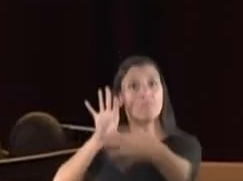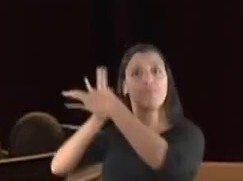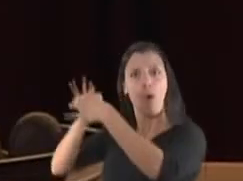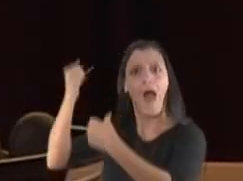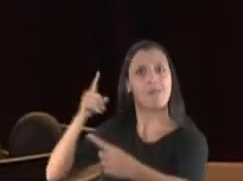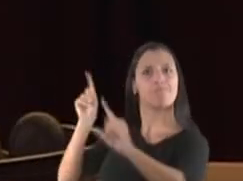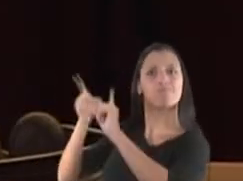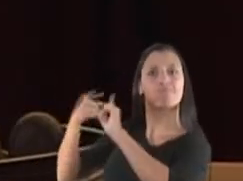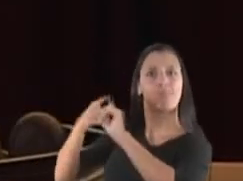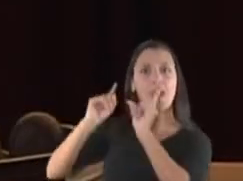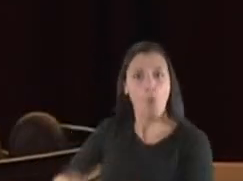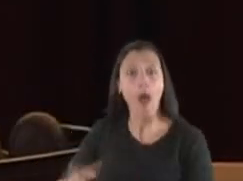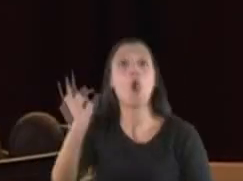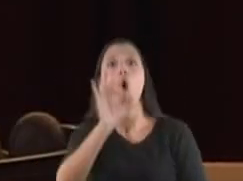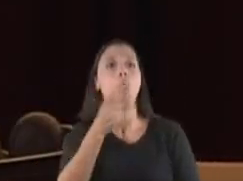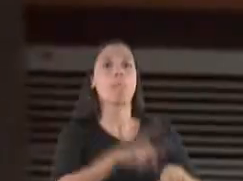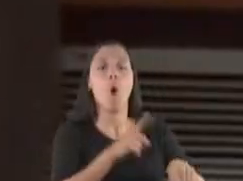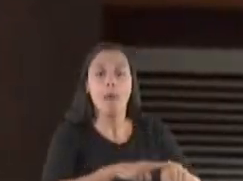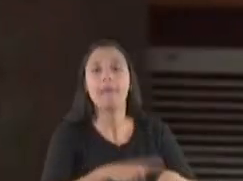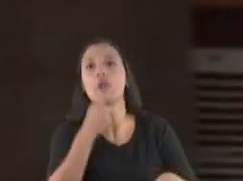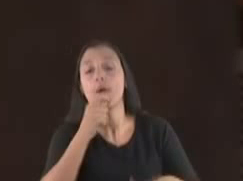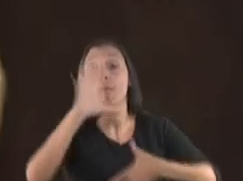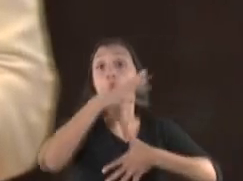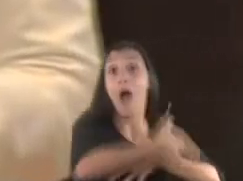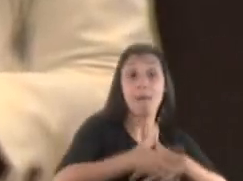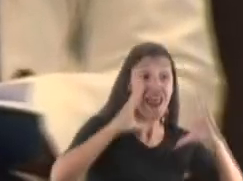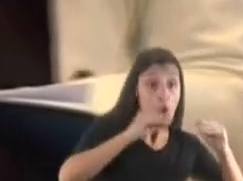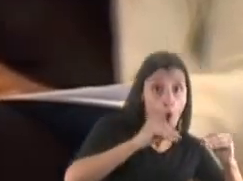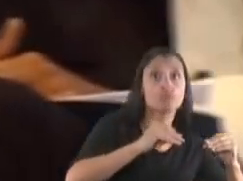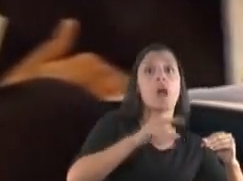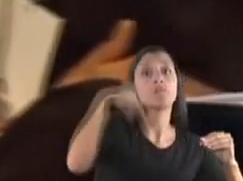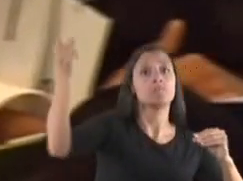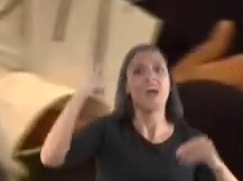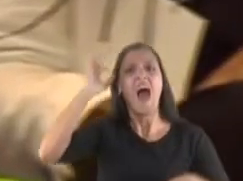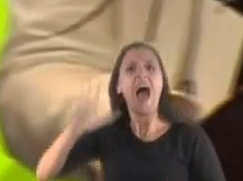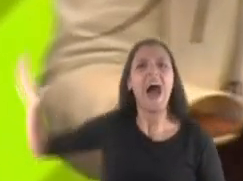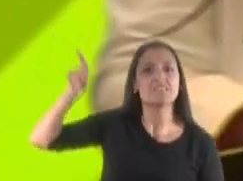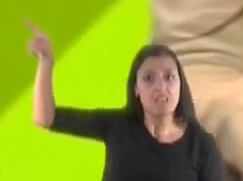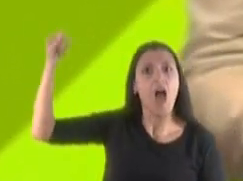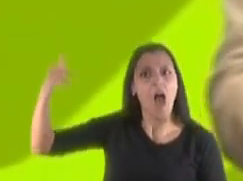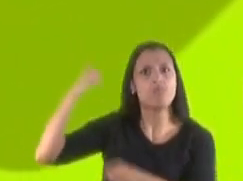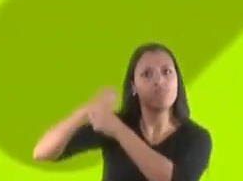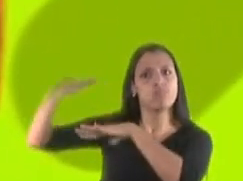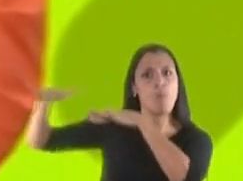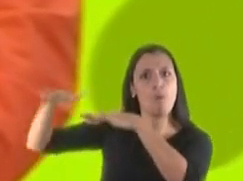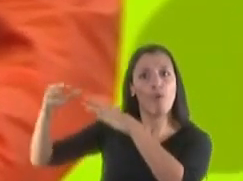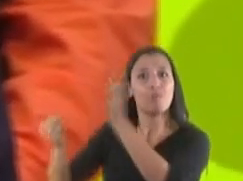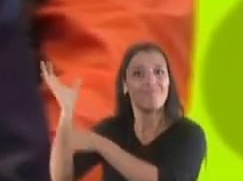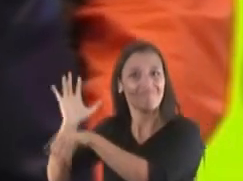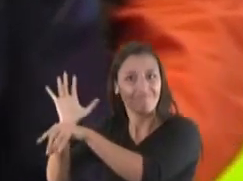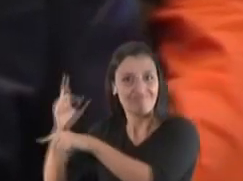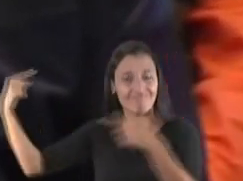Y cuando es de noche en el continente americano, operan en los mercados asiáticos. Ahora, lo cierto